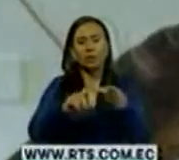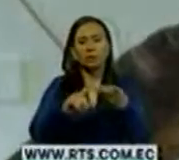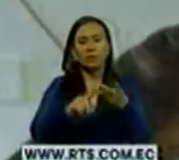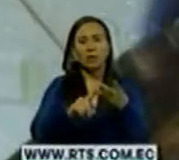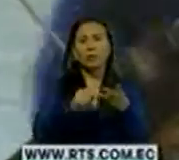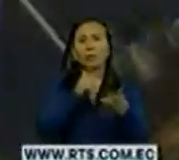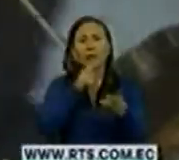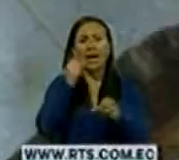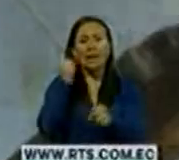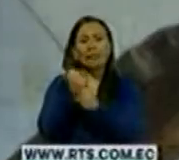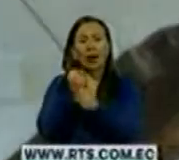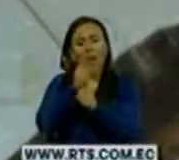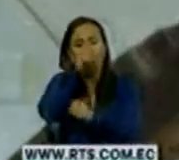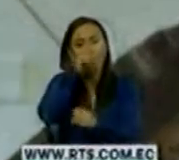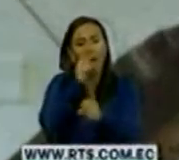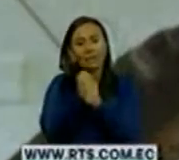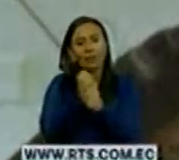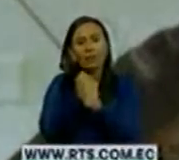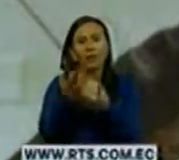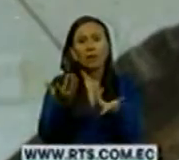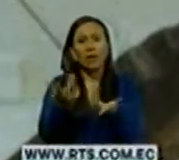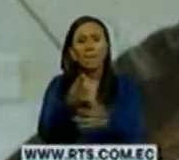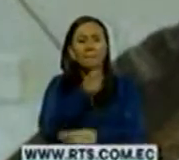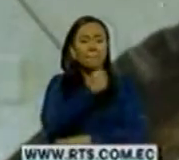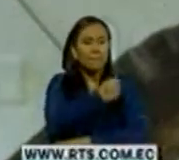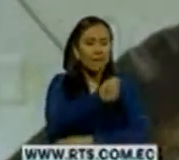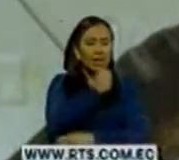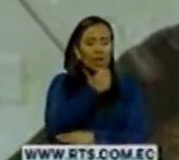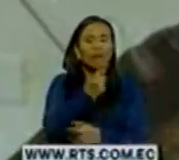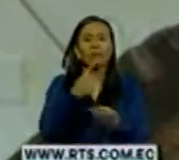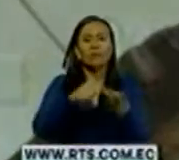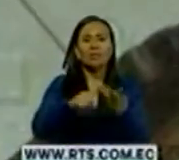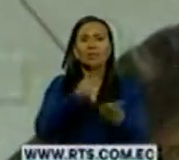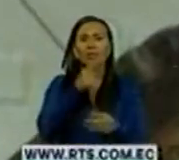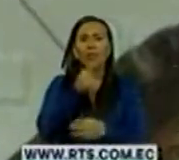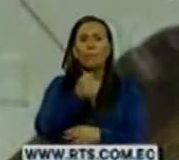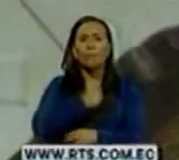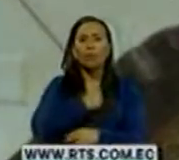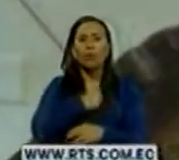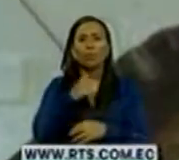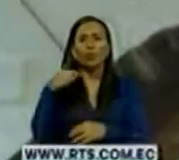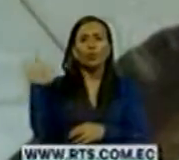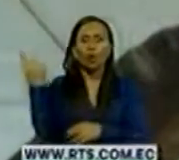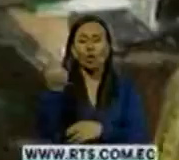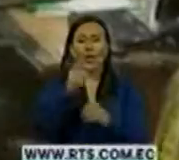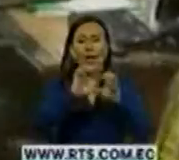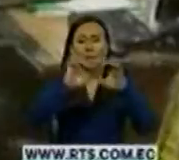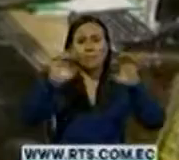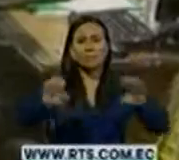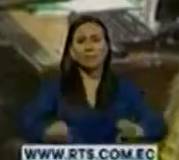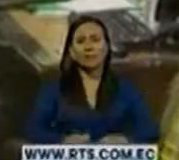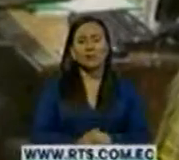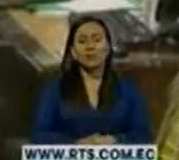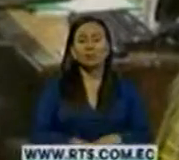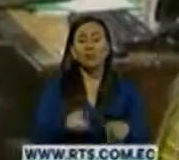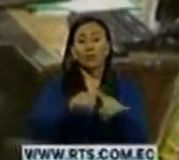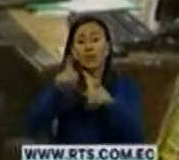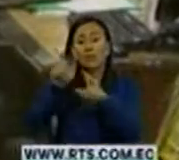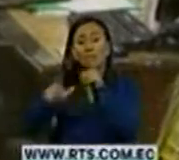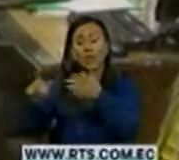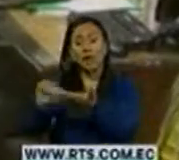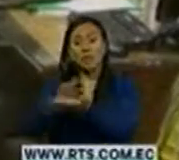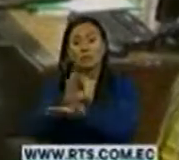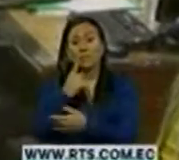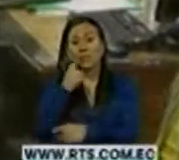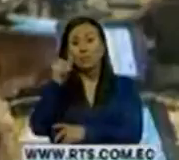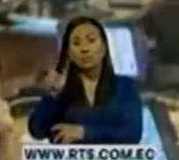los trabajadores de la comunicación y periodistas, e incluso para los propios medios de comunicación. Varios legisladores señalaron que a